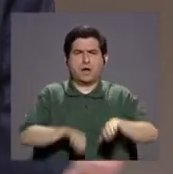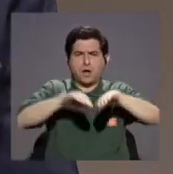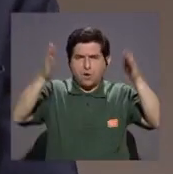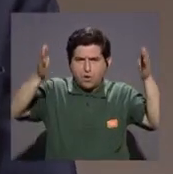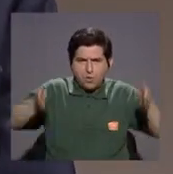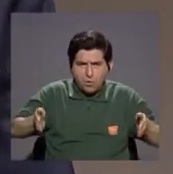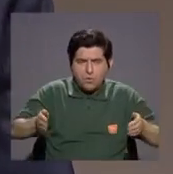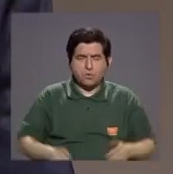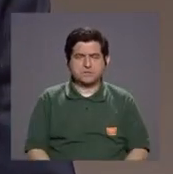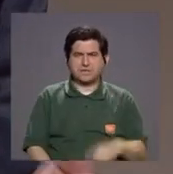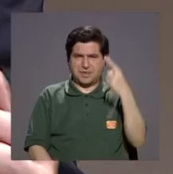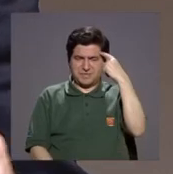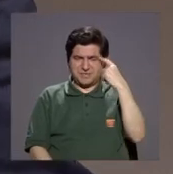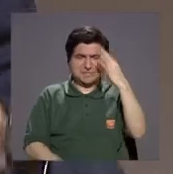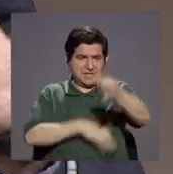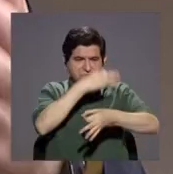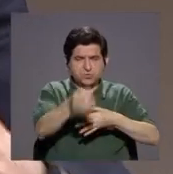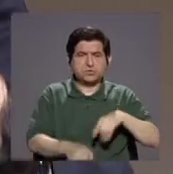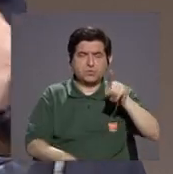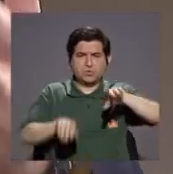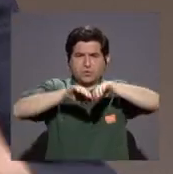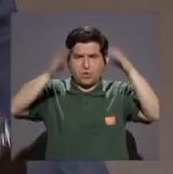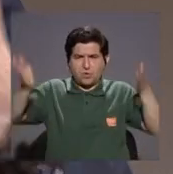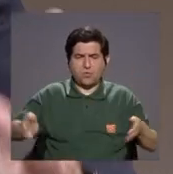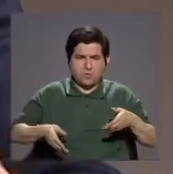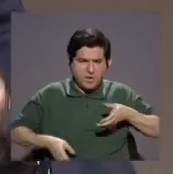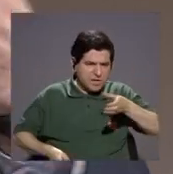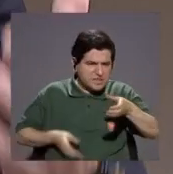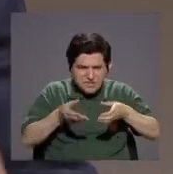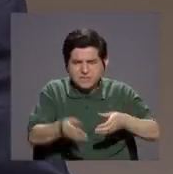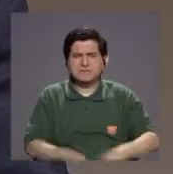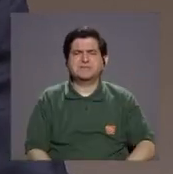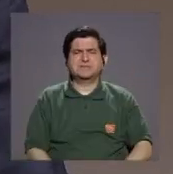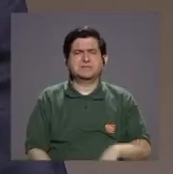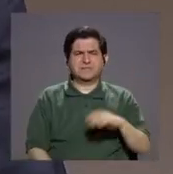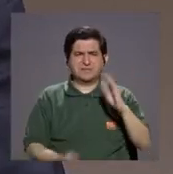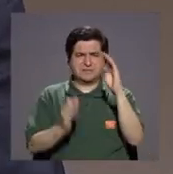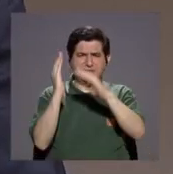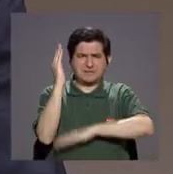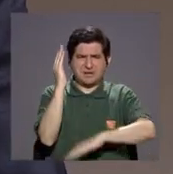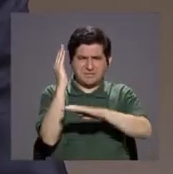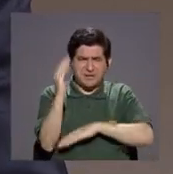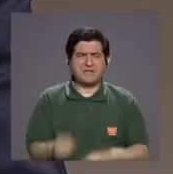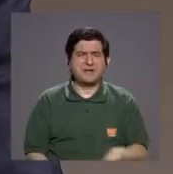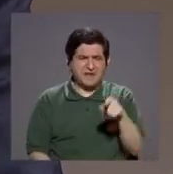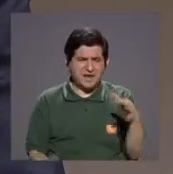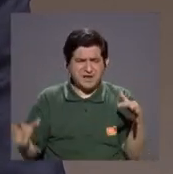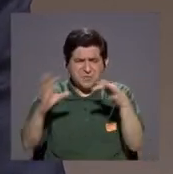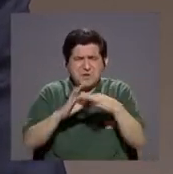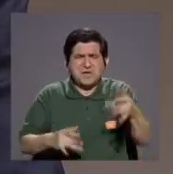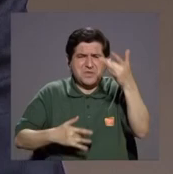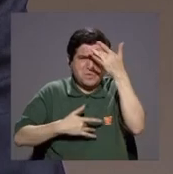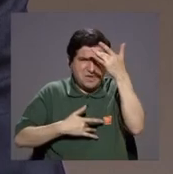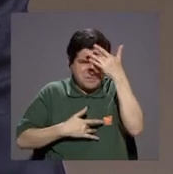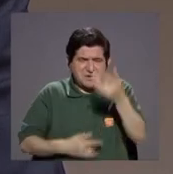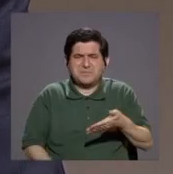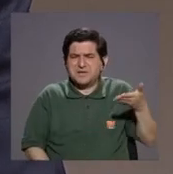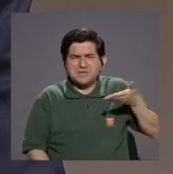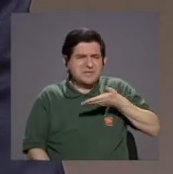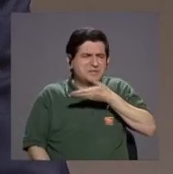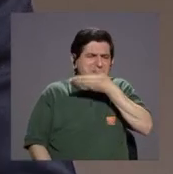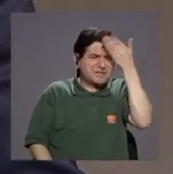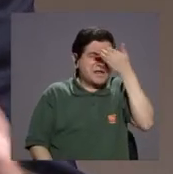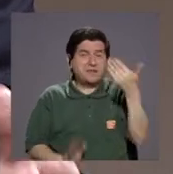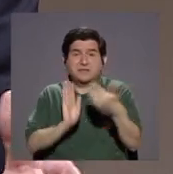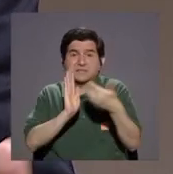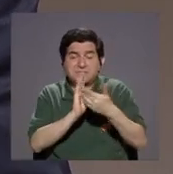una cocina de leña con todas las enfermedades asociadas al humo y todos los problemas sobre todo que lleva con la